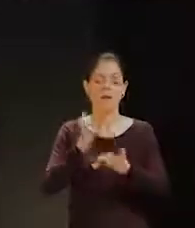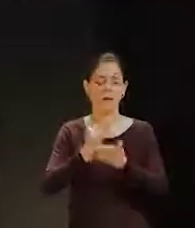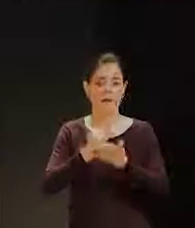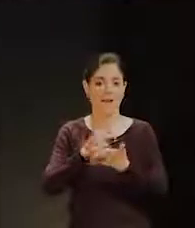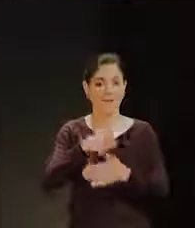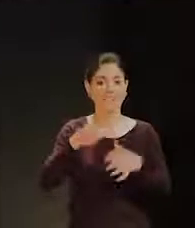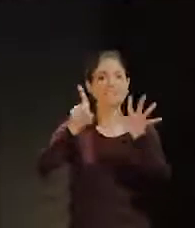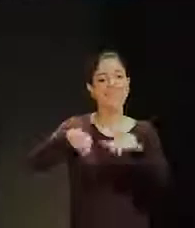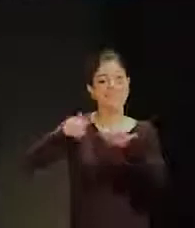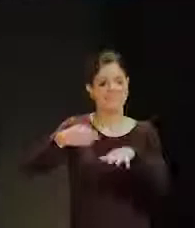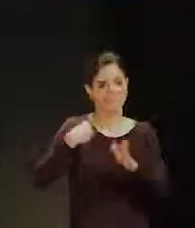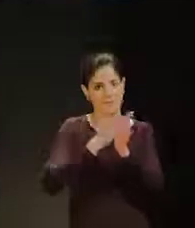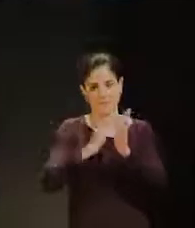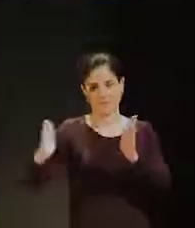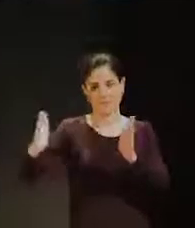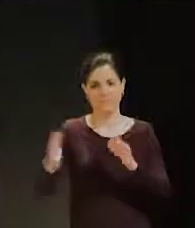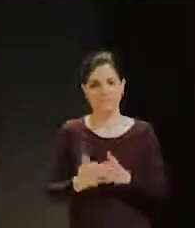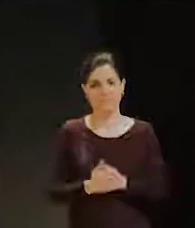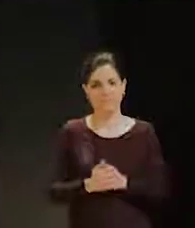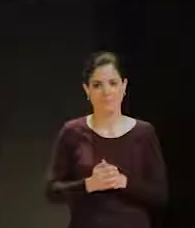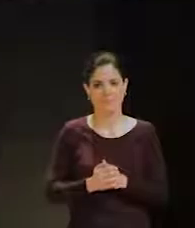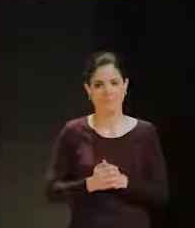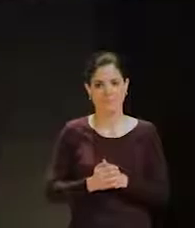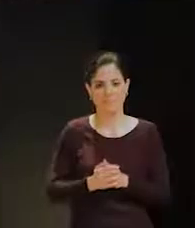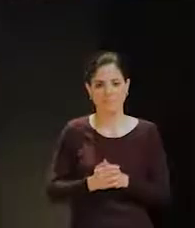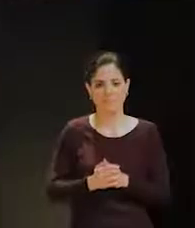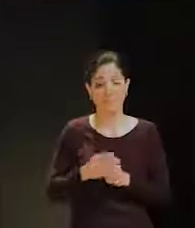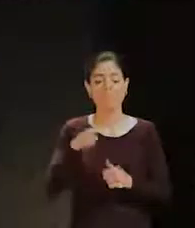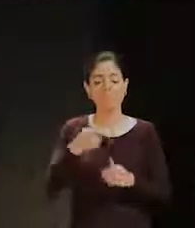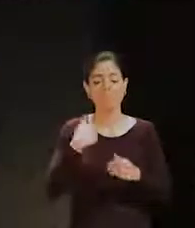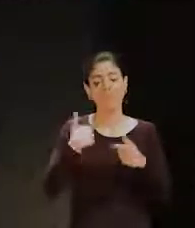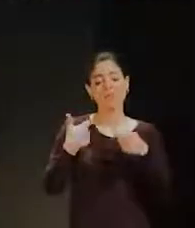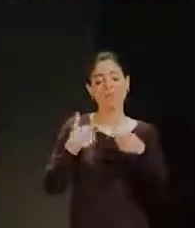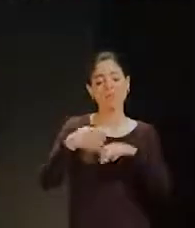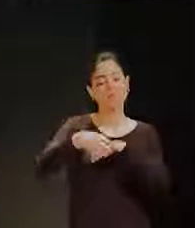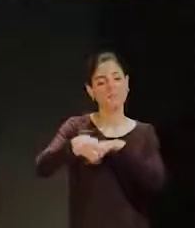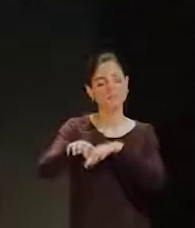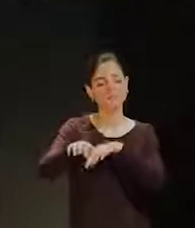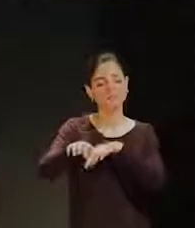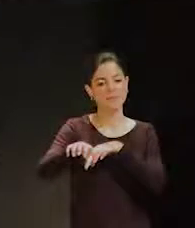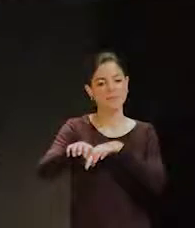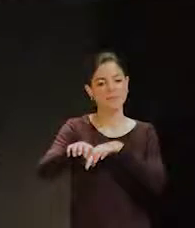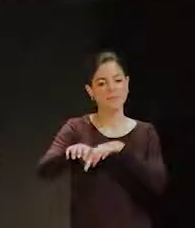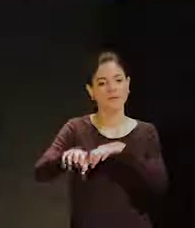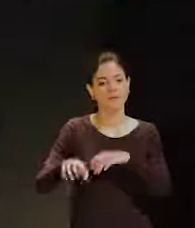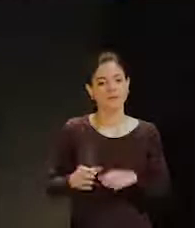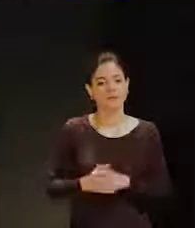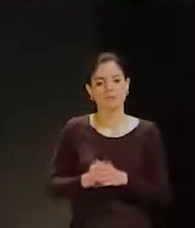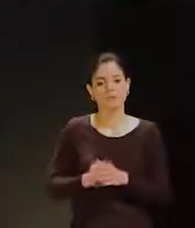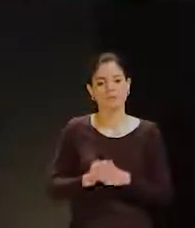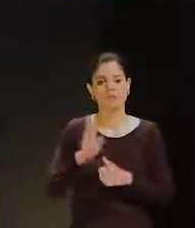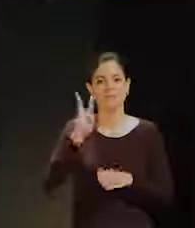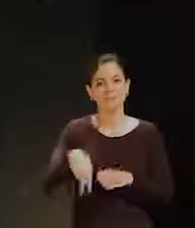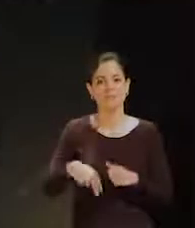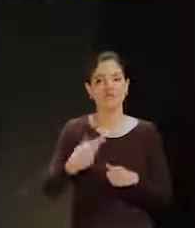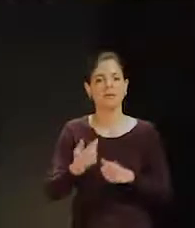ese semestre. Y la jefe de departamento va a hablar y me